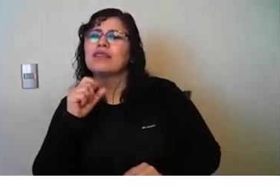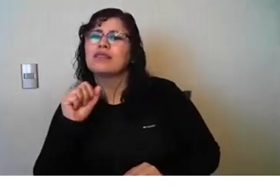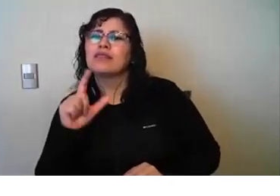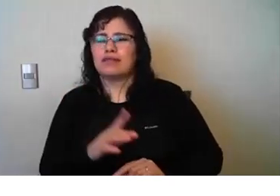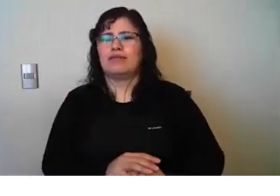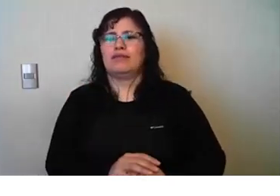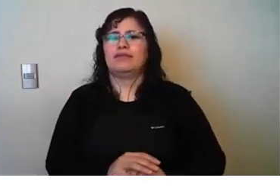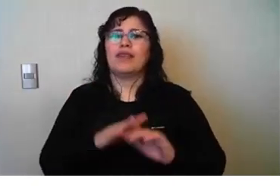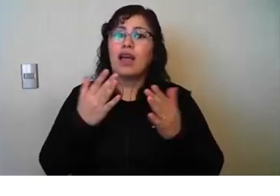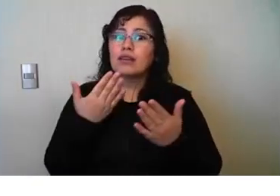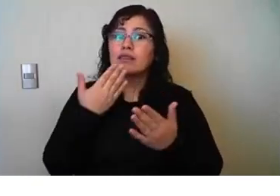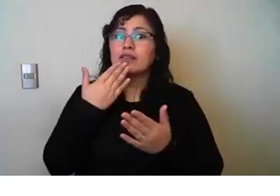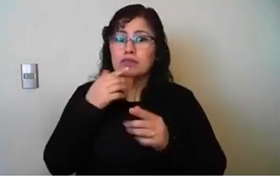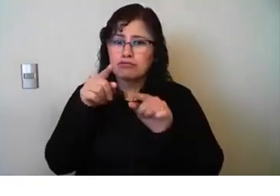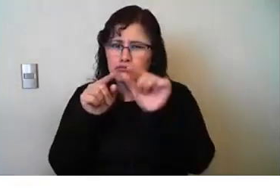Podemos también